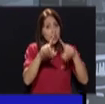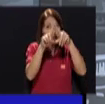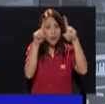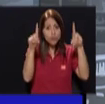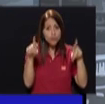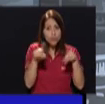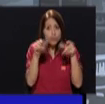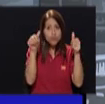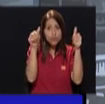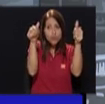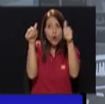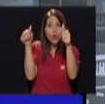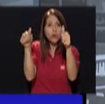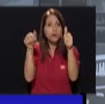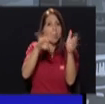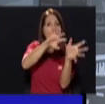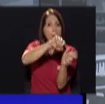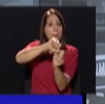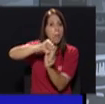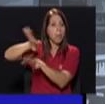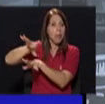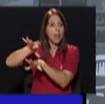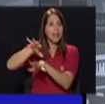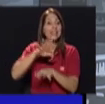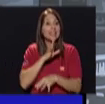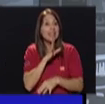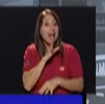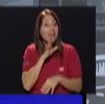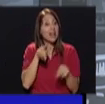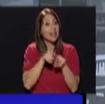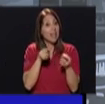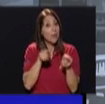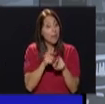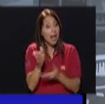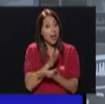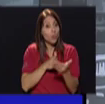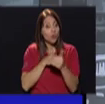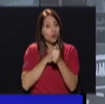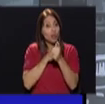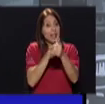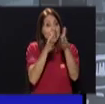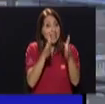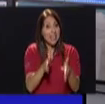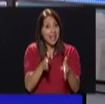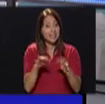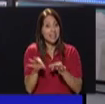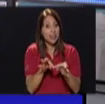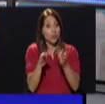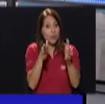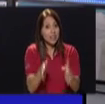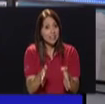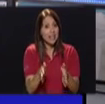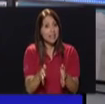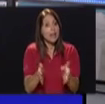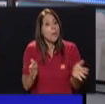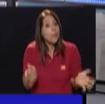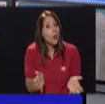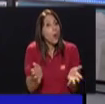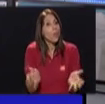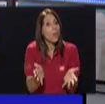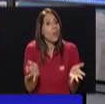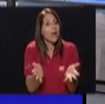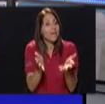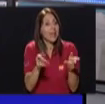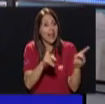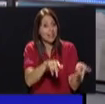también se habla de que hay guías de turistas que también promueven esa interacción. Dándole de comer a los